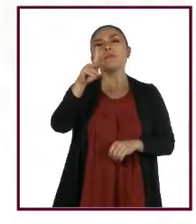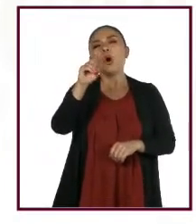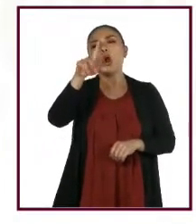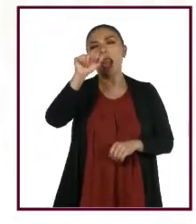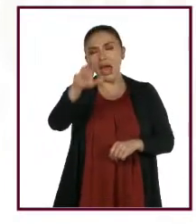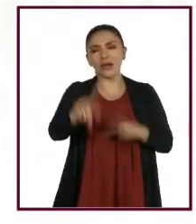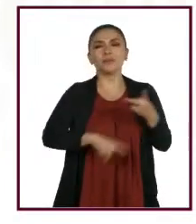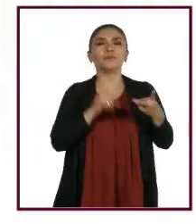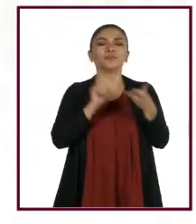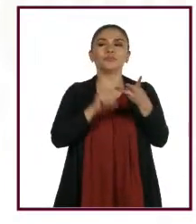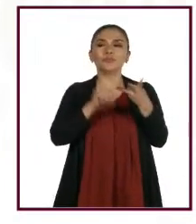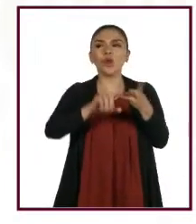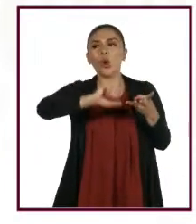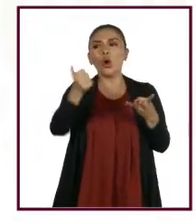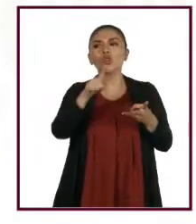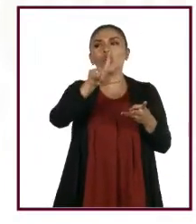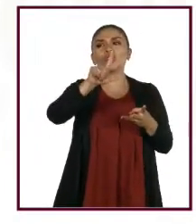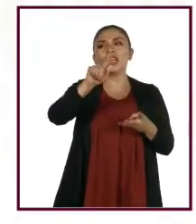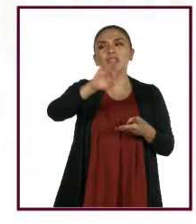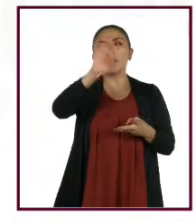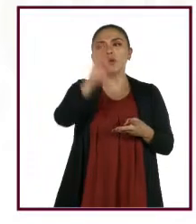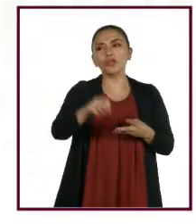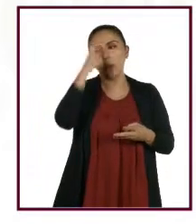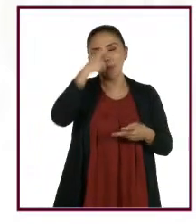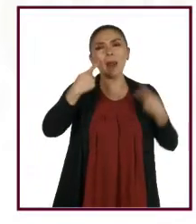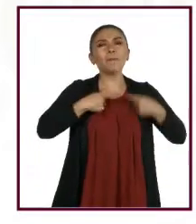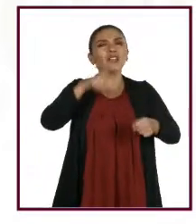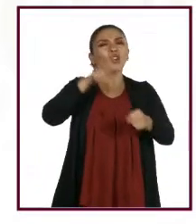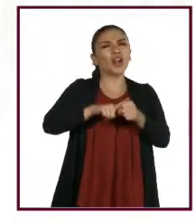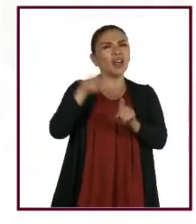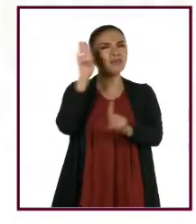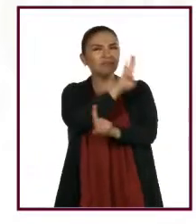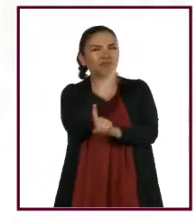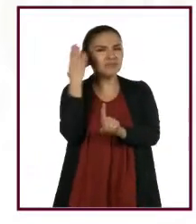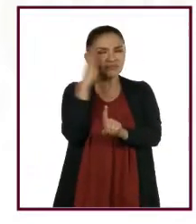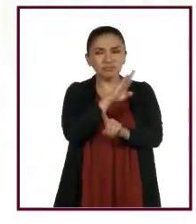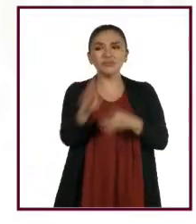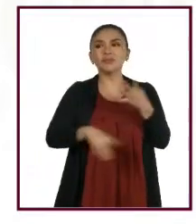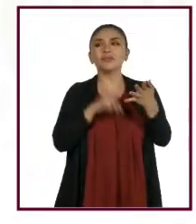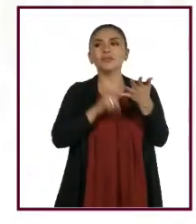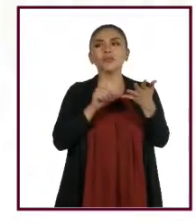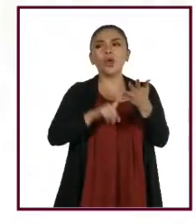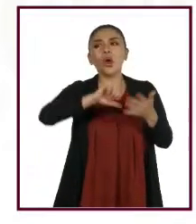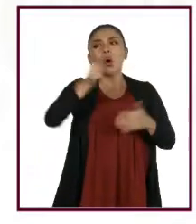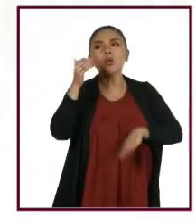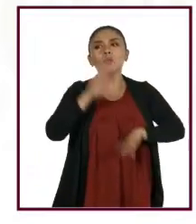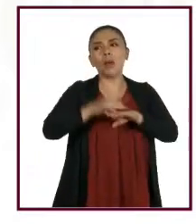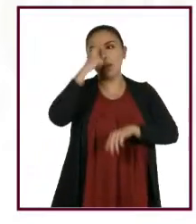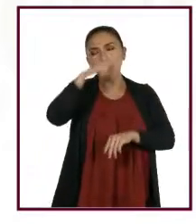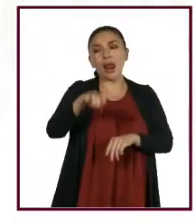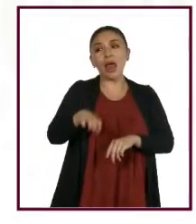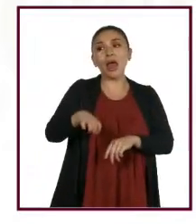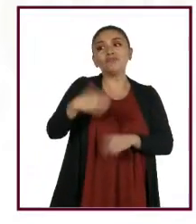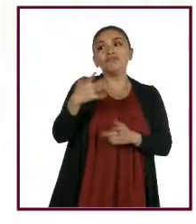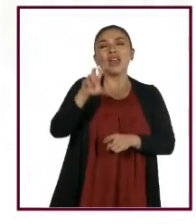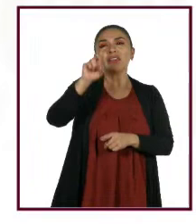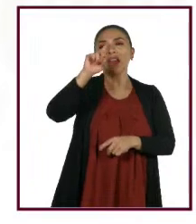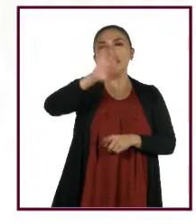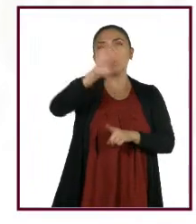y mayores al 30% en ansiedad, en depresión y en trastorno por déficit de atención e hiperactividad.